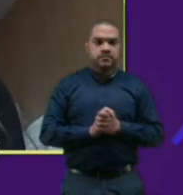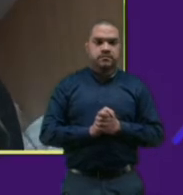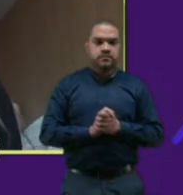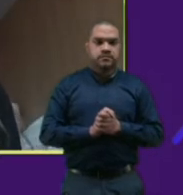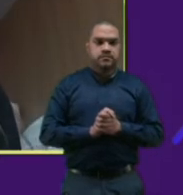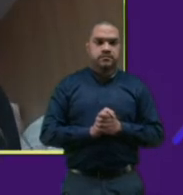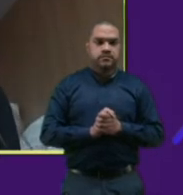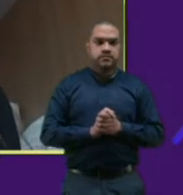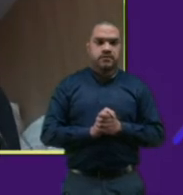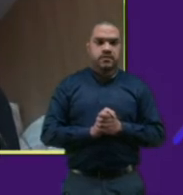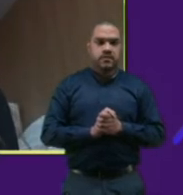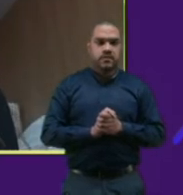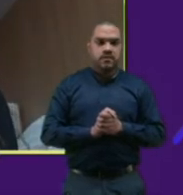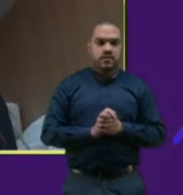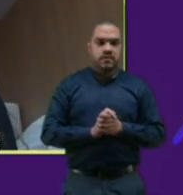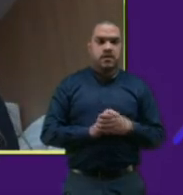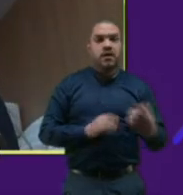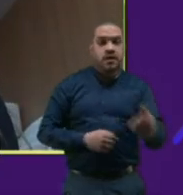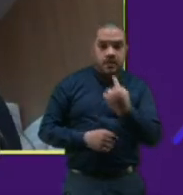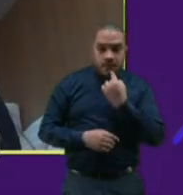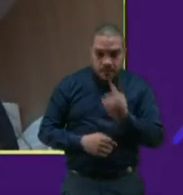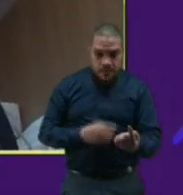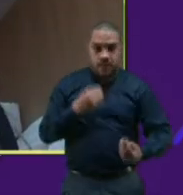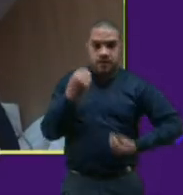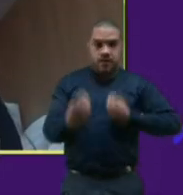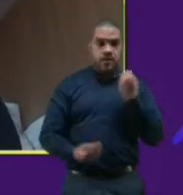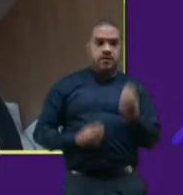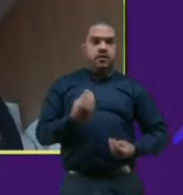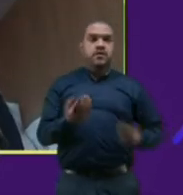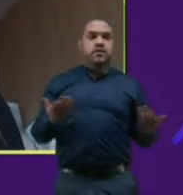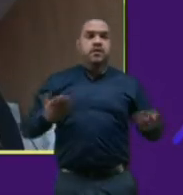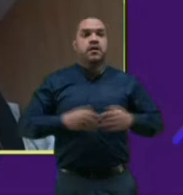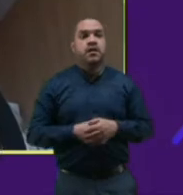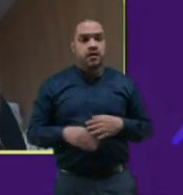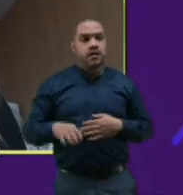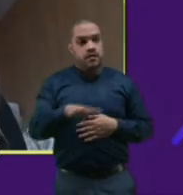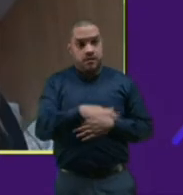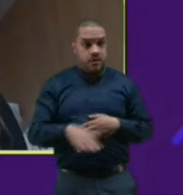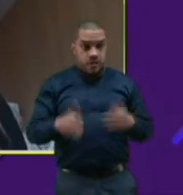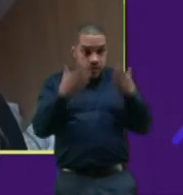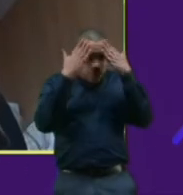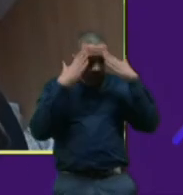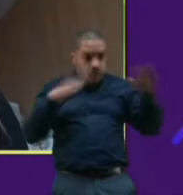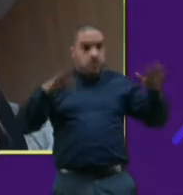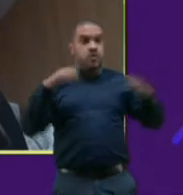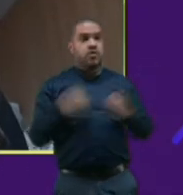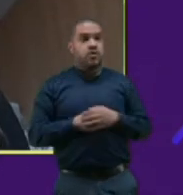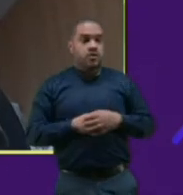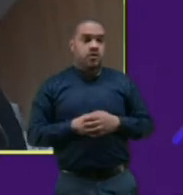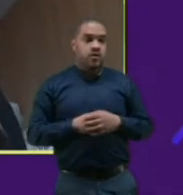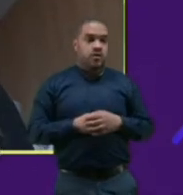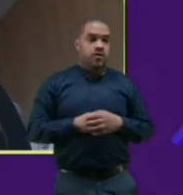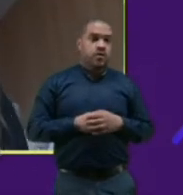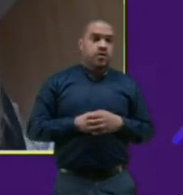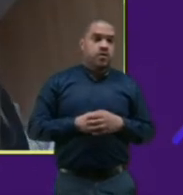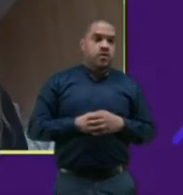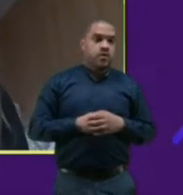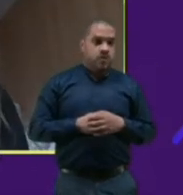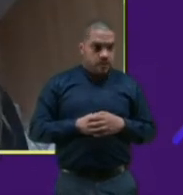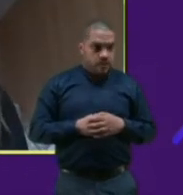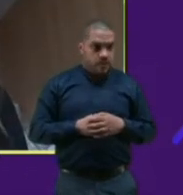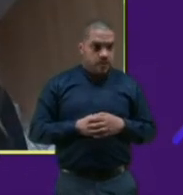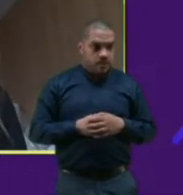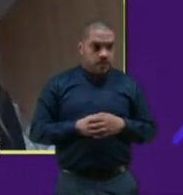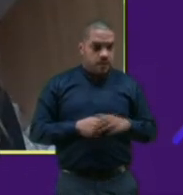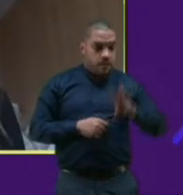Pues mira, realmente fue el interés que mostraron. O sea, si en el concurso habían 15 jueces, todos de Venture Capitals distintos, 8